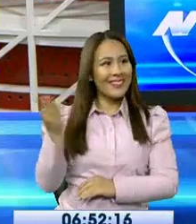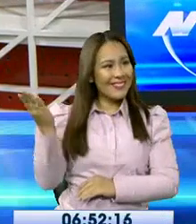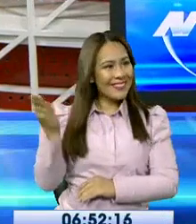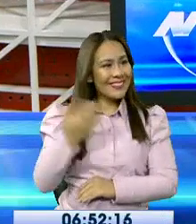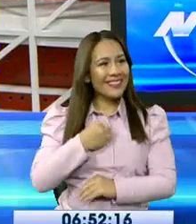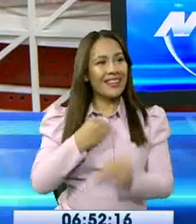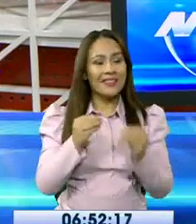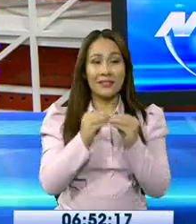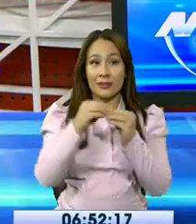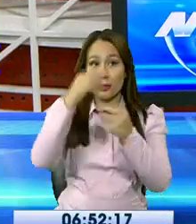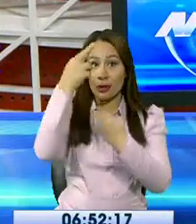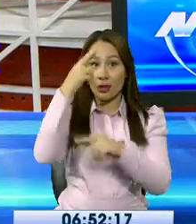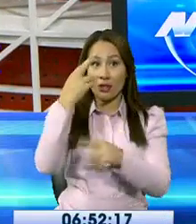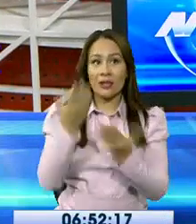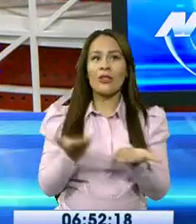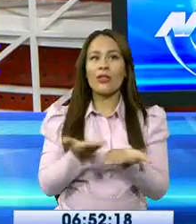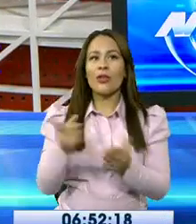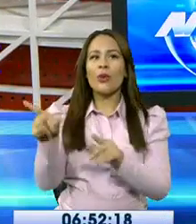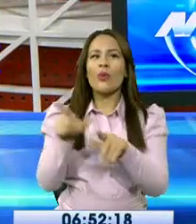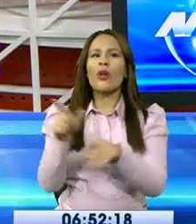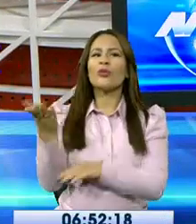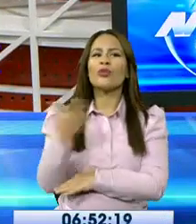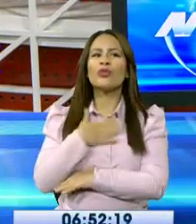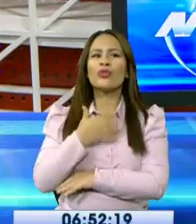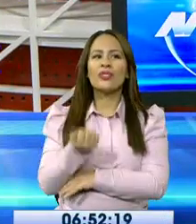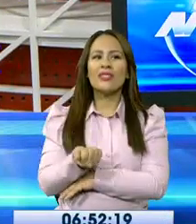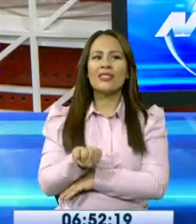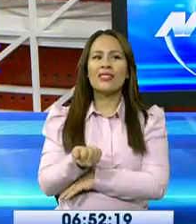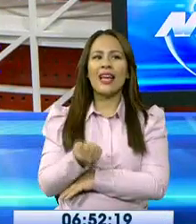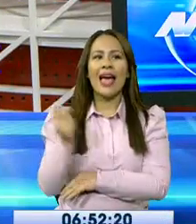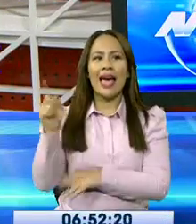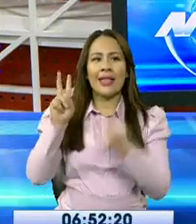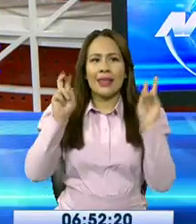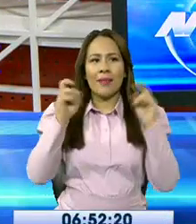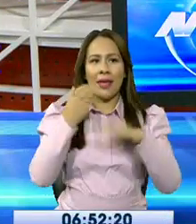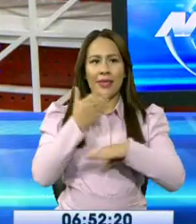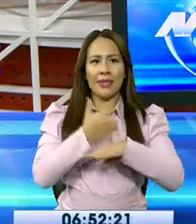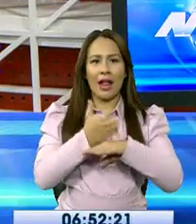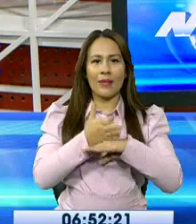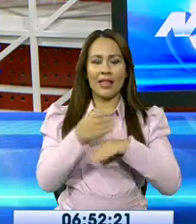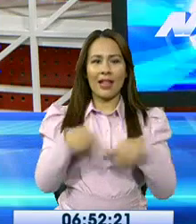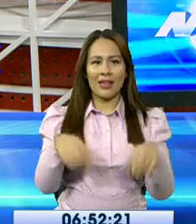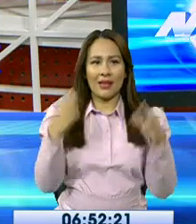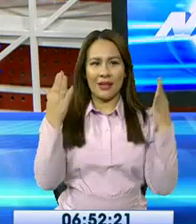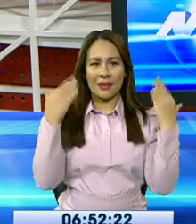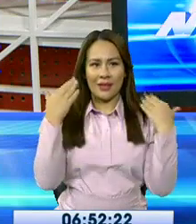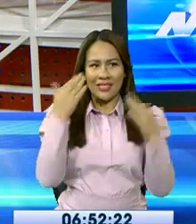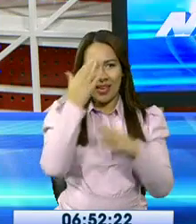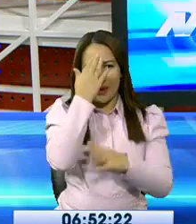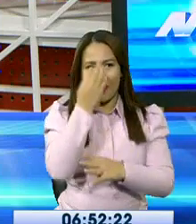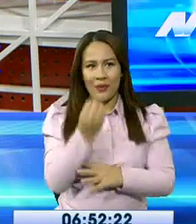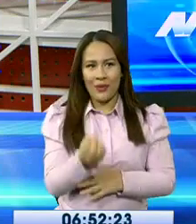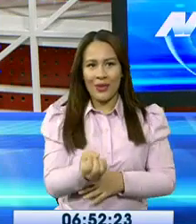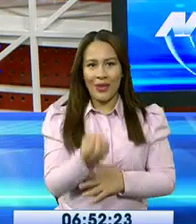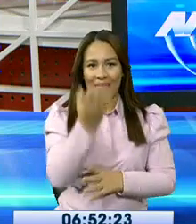novedades nos tiene desde allá en el sitio que se encuentra, que es la terminal terrestre de Guayaquil. Buenos días,